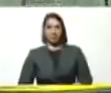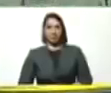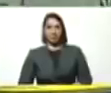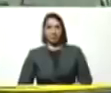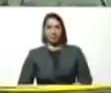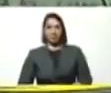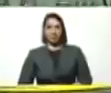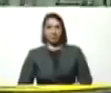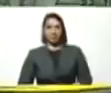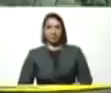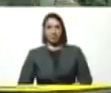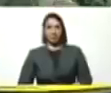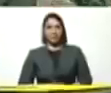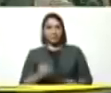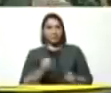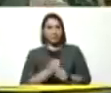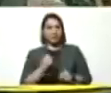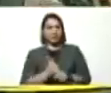Es un trabajo arduo.